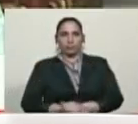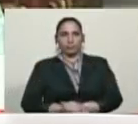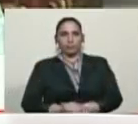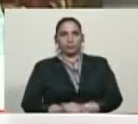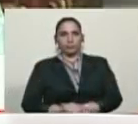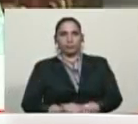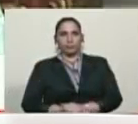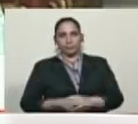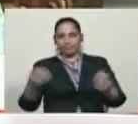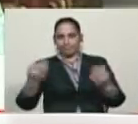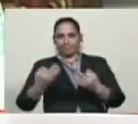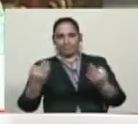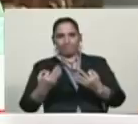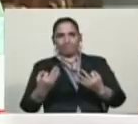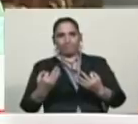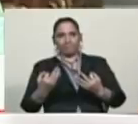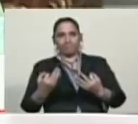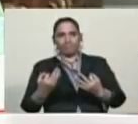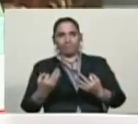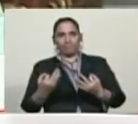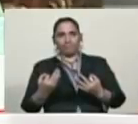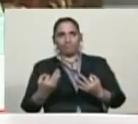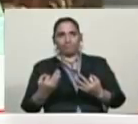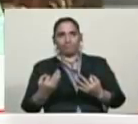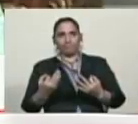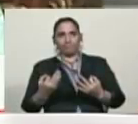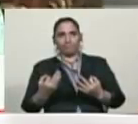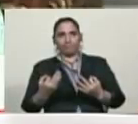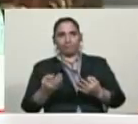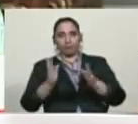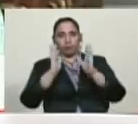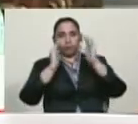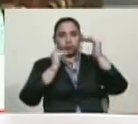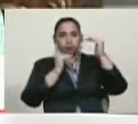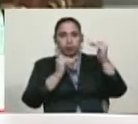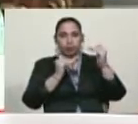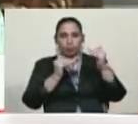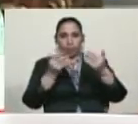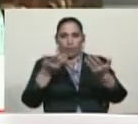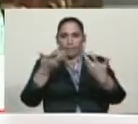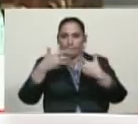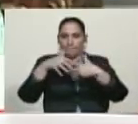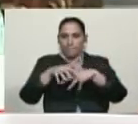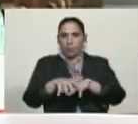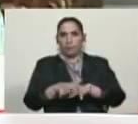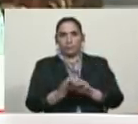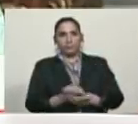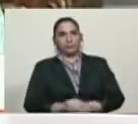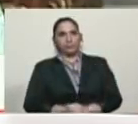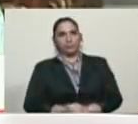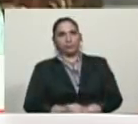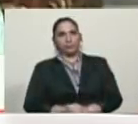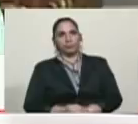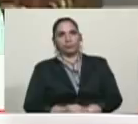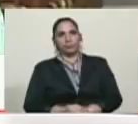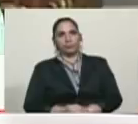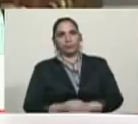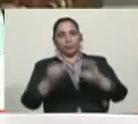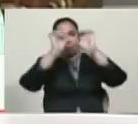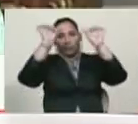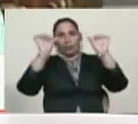siempre hay que a tender su articulación es el